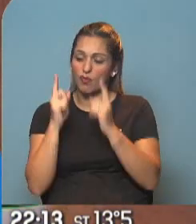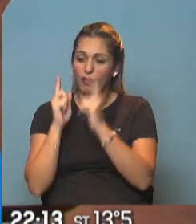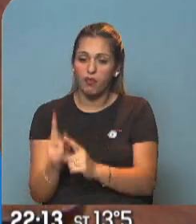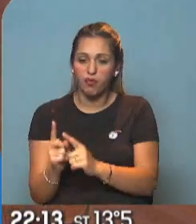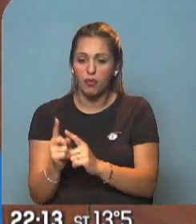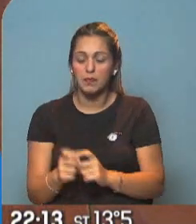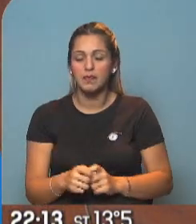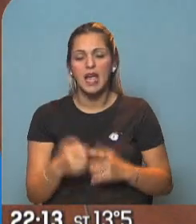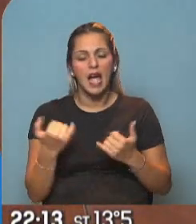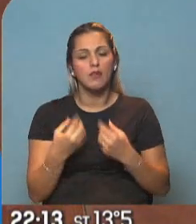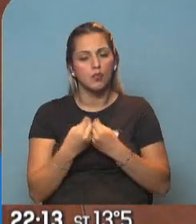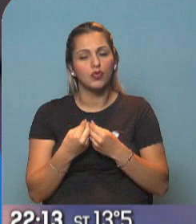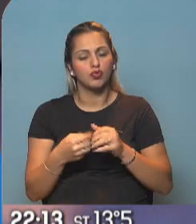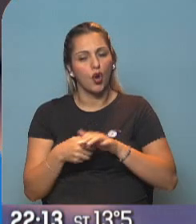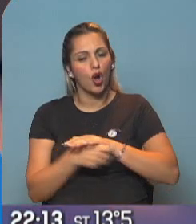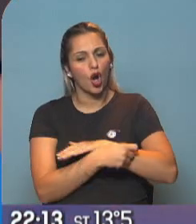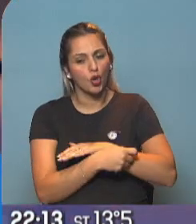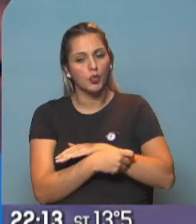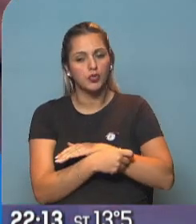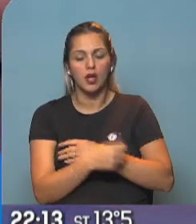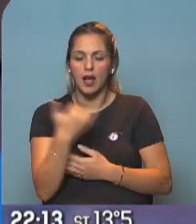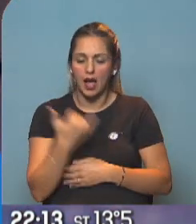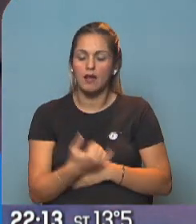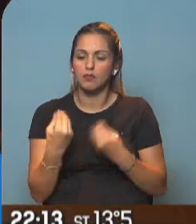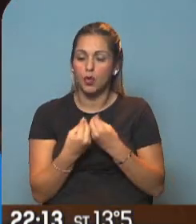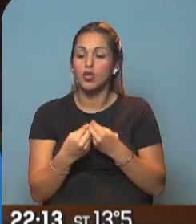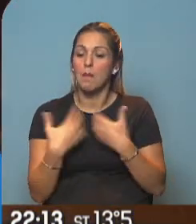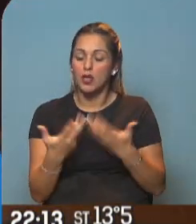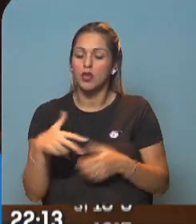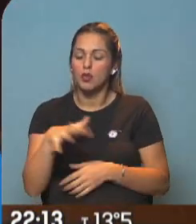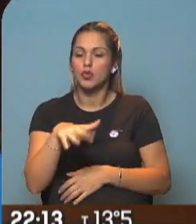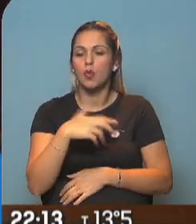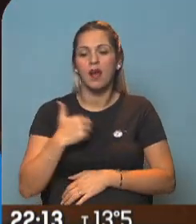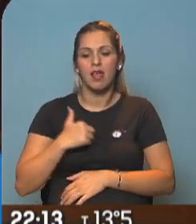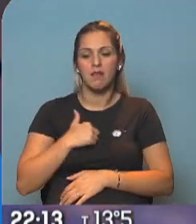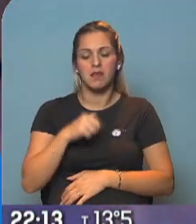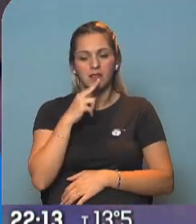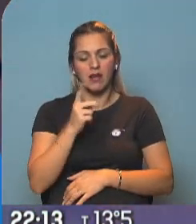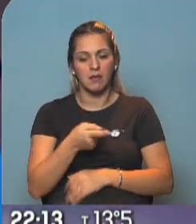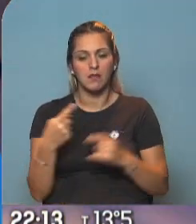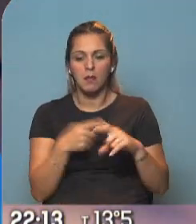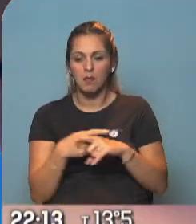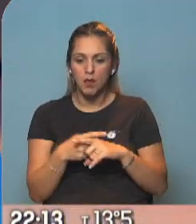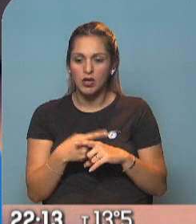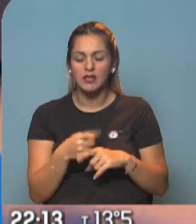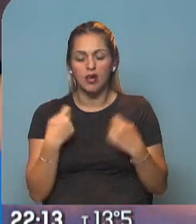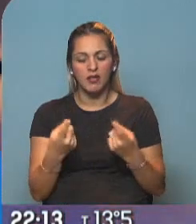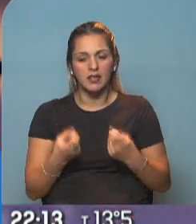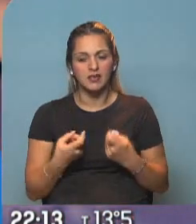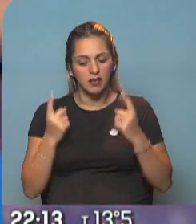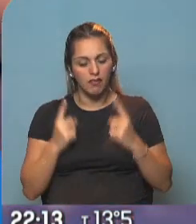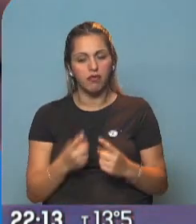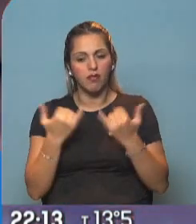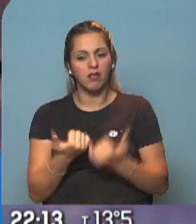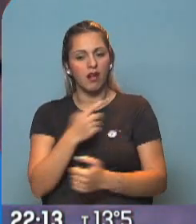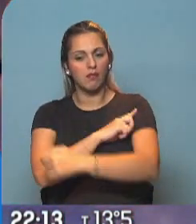la corrupción, hay mucha corrupción extendida, por lo cual muchos sectores militares y políticos necesitan mantenerse en el poder